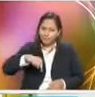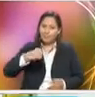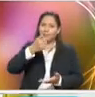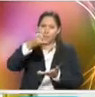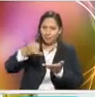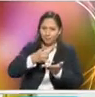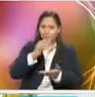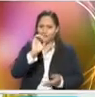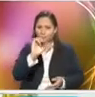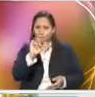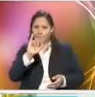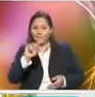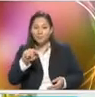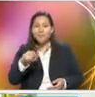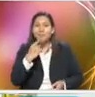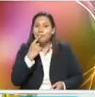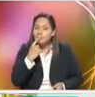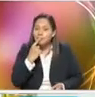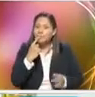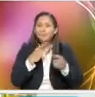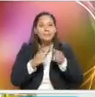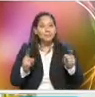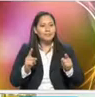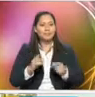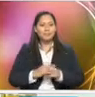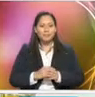oliva. El sabor es totalmente diferente.